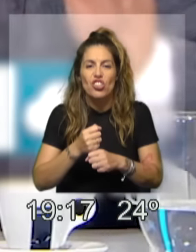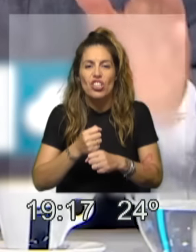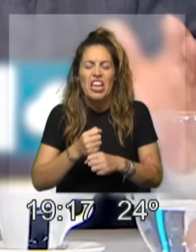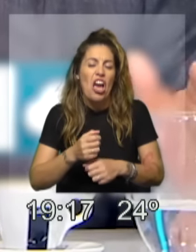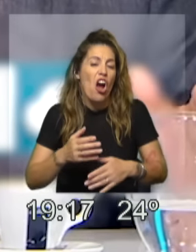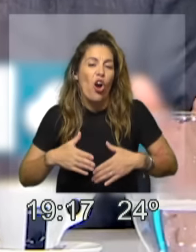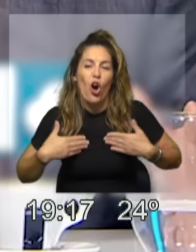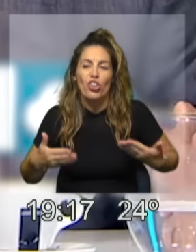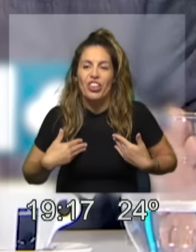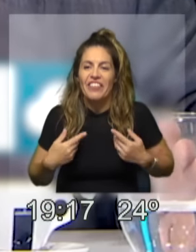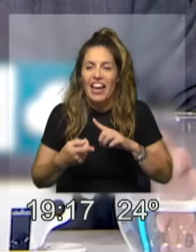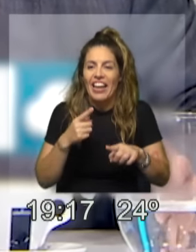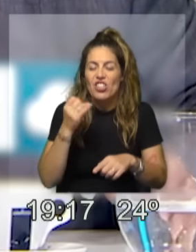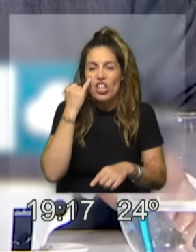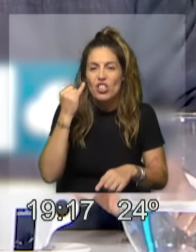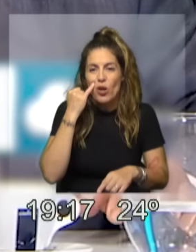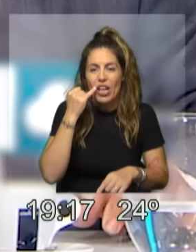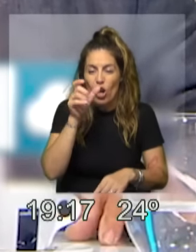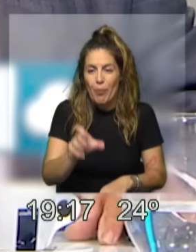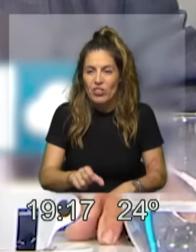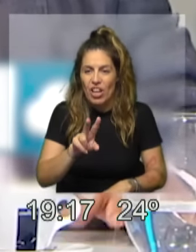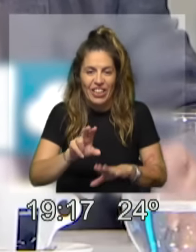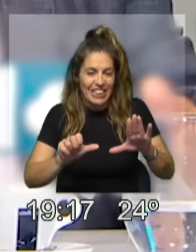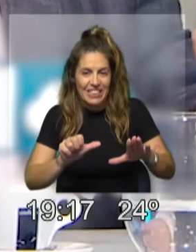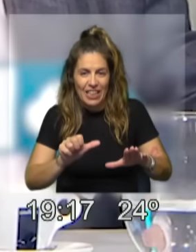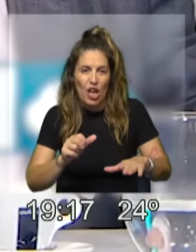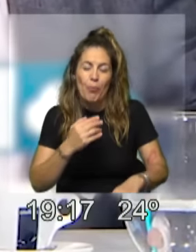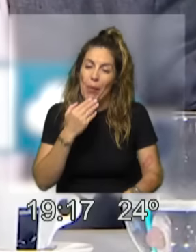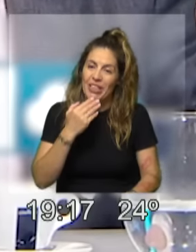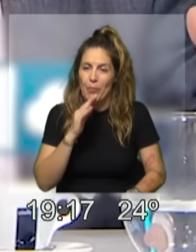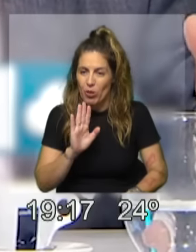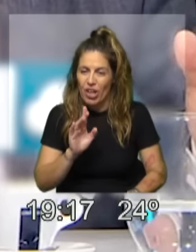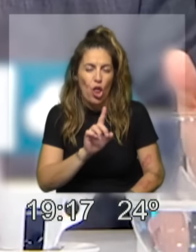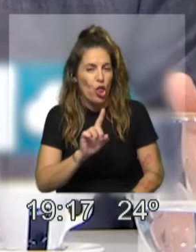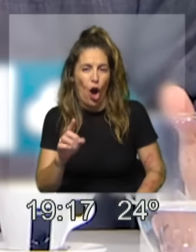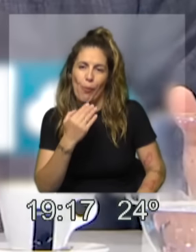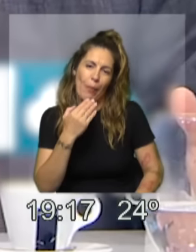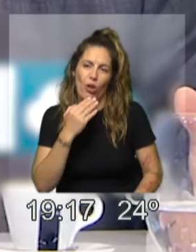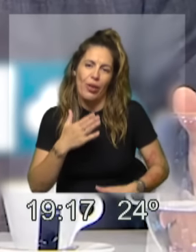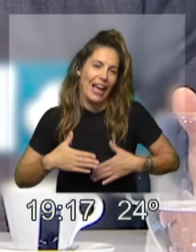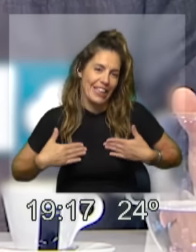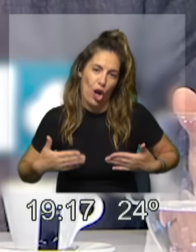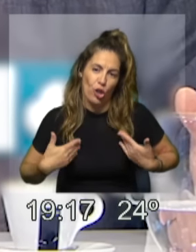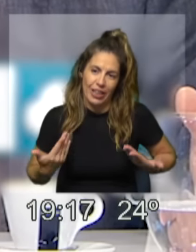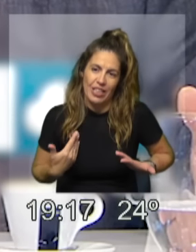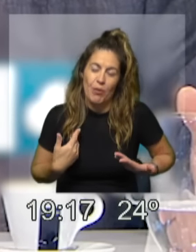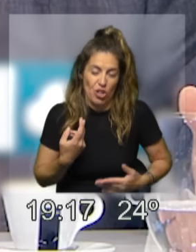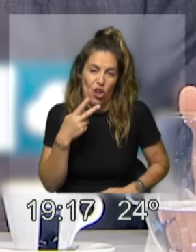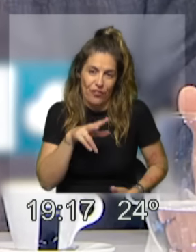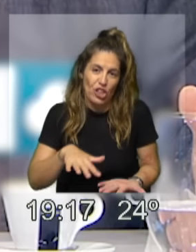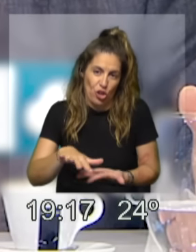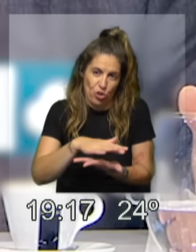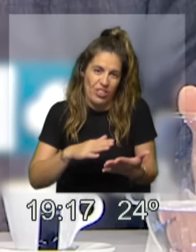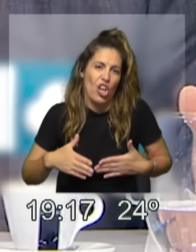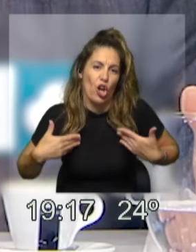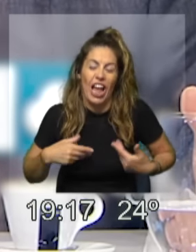con el individuo de 26. Permítame dudarlo, ¿no? Bueno, que si tiene 12 años... No. Si vamos a dudar de que está contentísima, yo he visto situaciones de